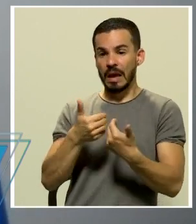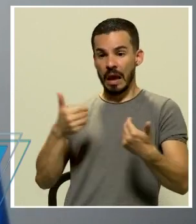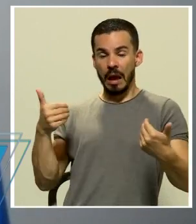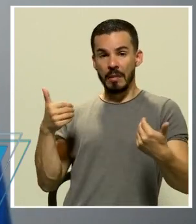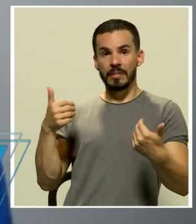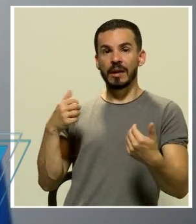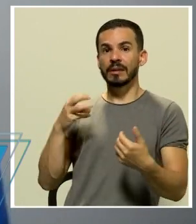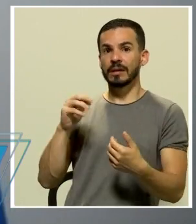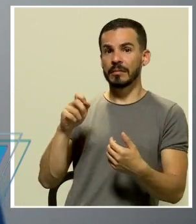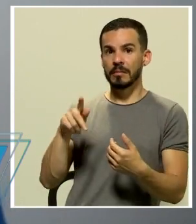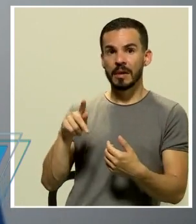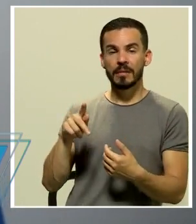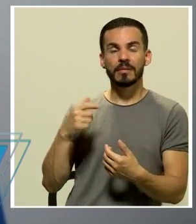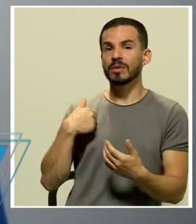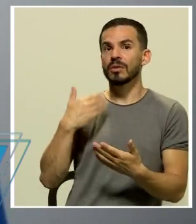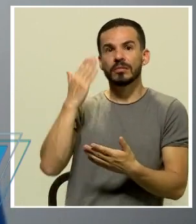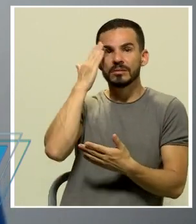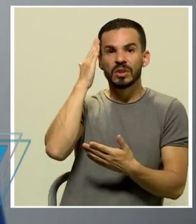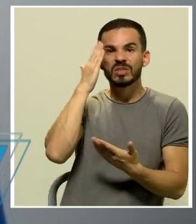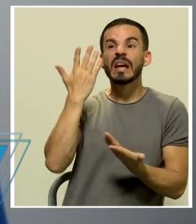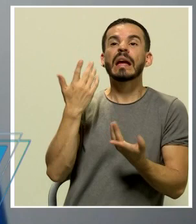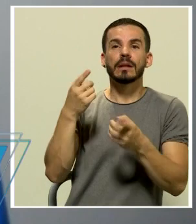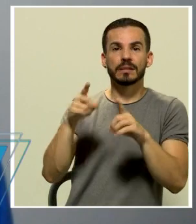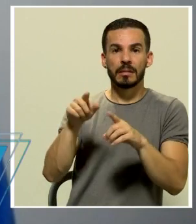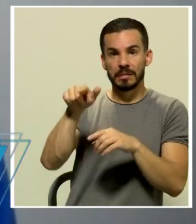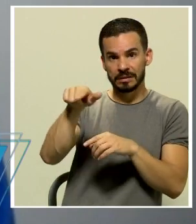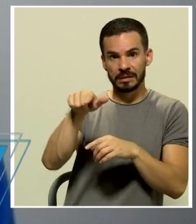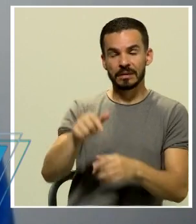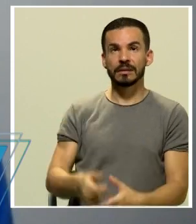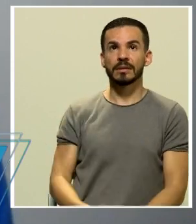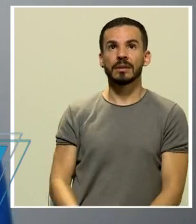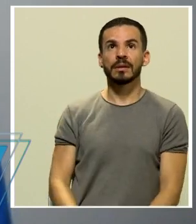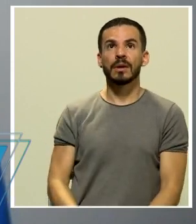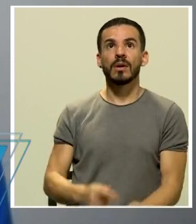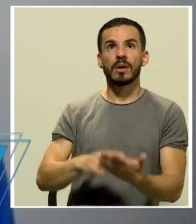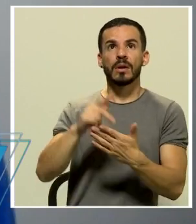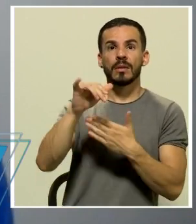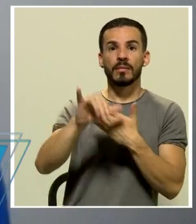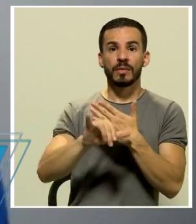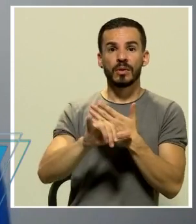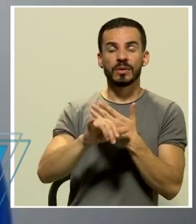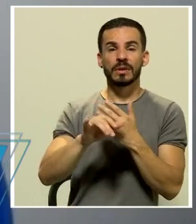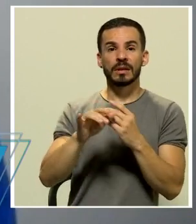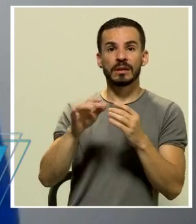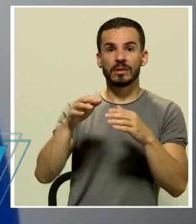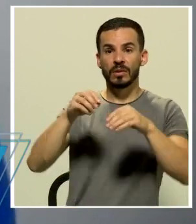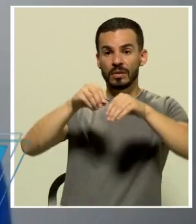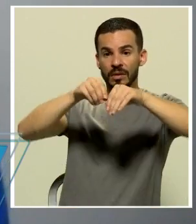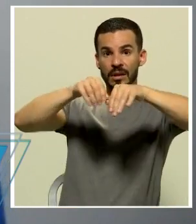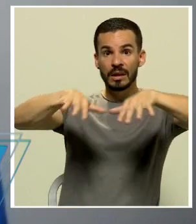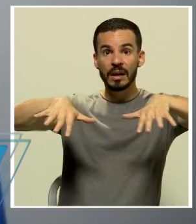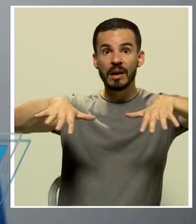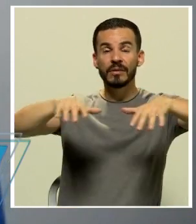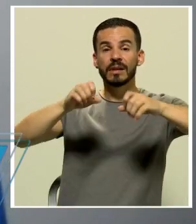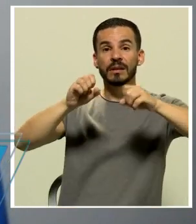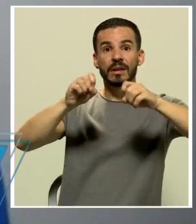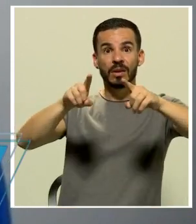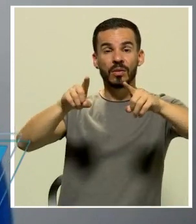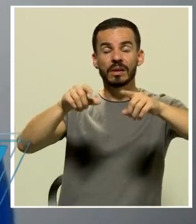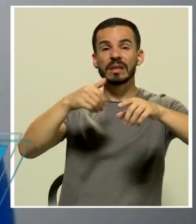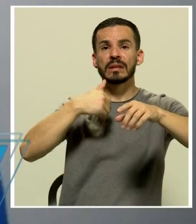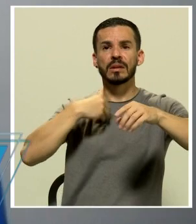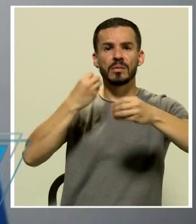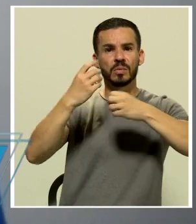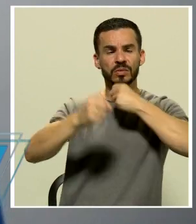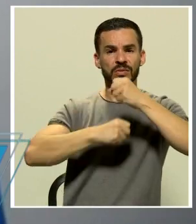MEP, no estoy al tanto de lo que está sucediendo. El proyecto de la red educativa es un proyecto que lleva